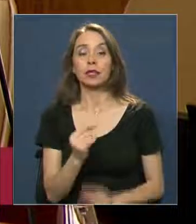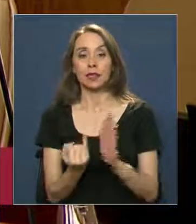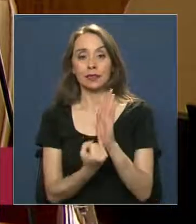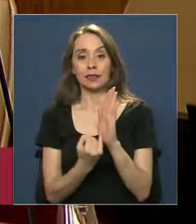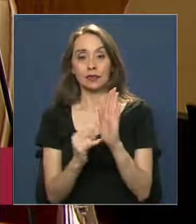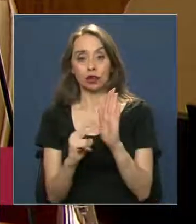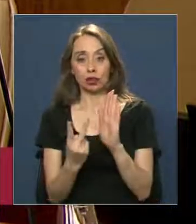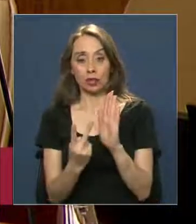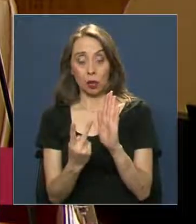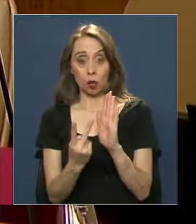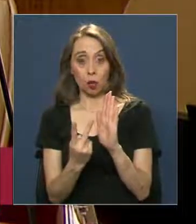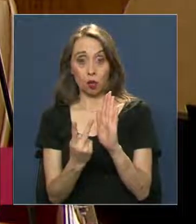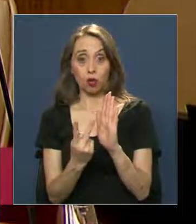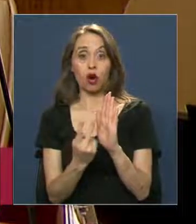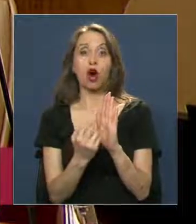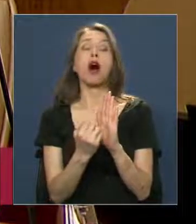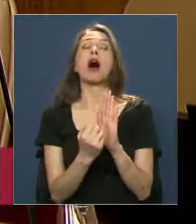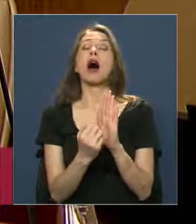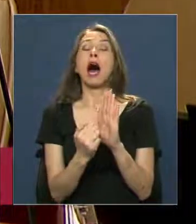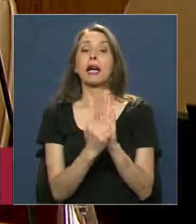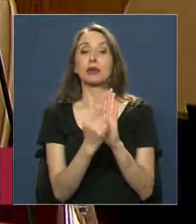de la norma del artículo 161,